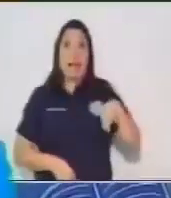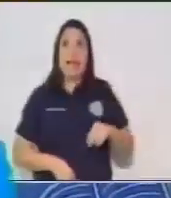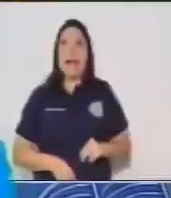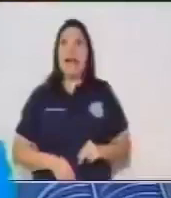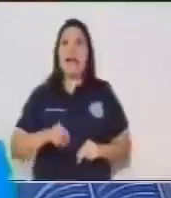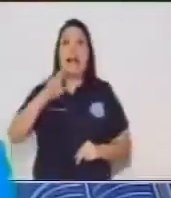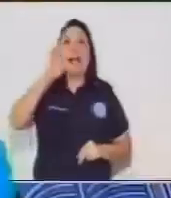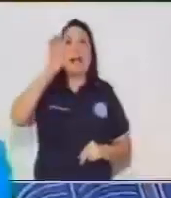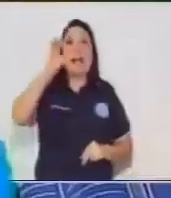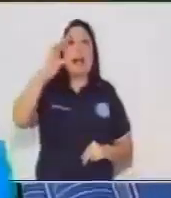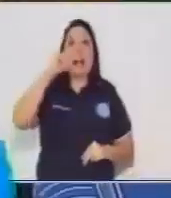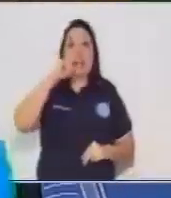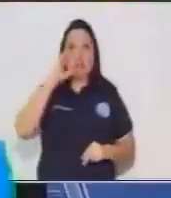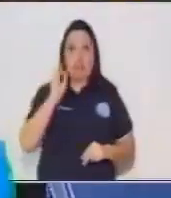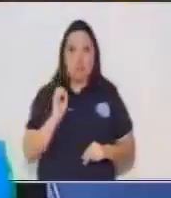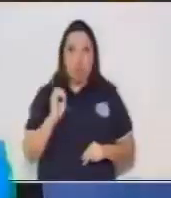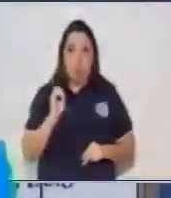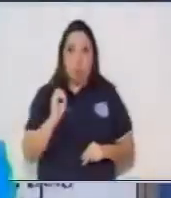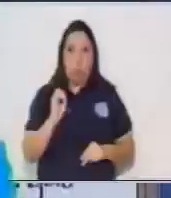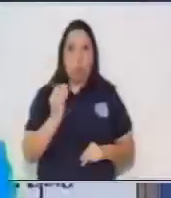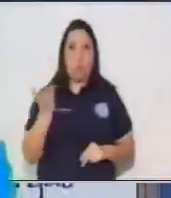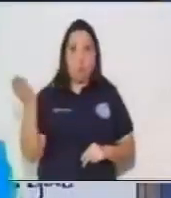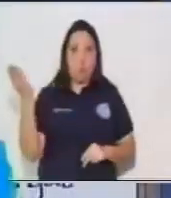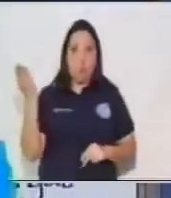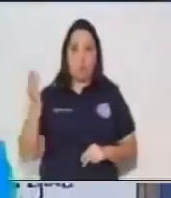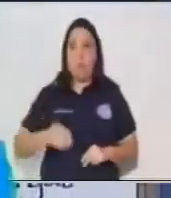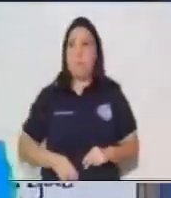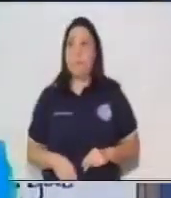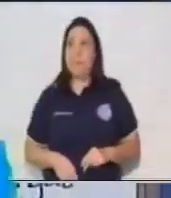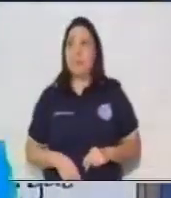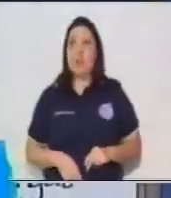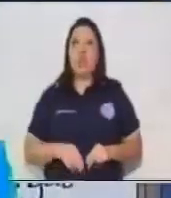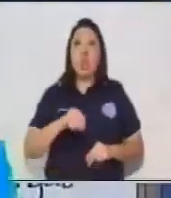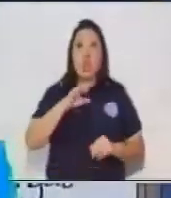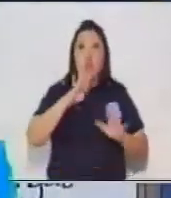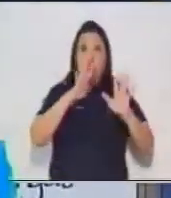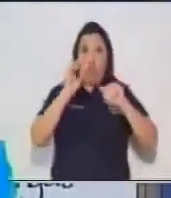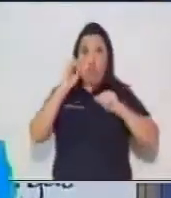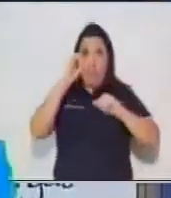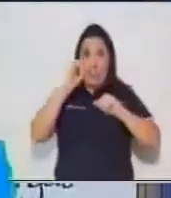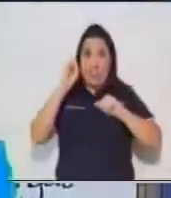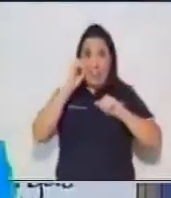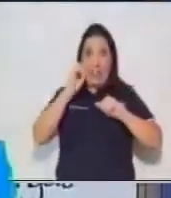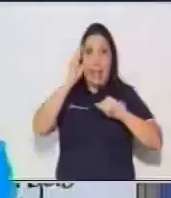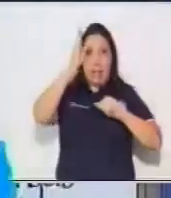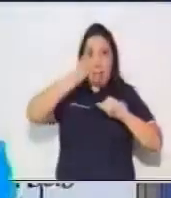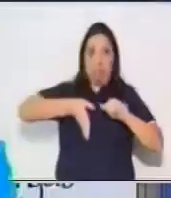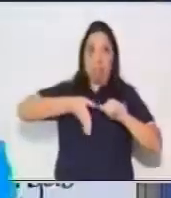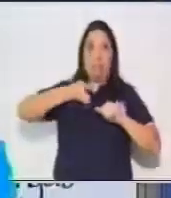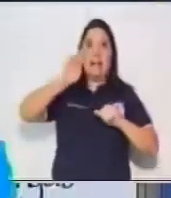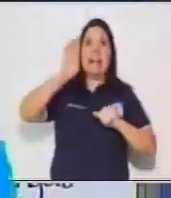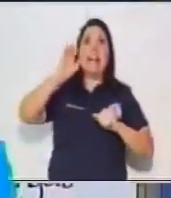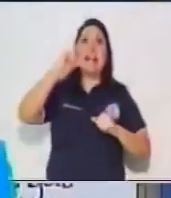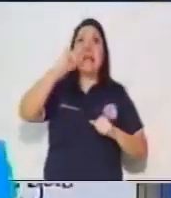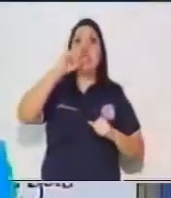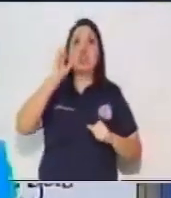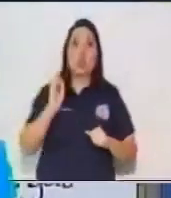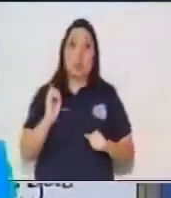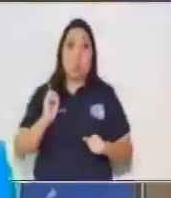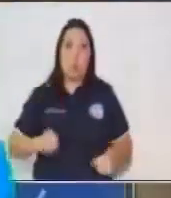recto. Si el ángulo es exactamente 90 grados, se llama ángulo